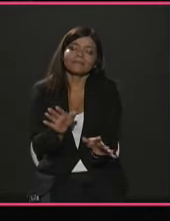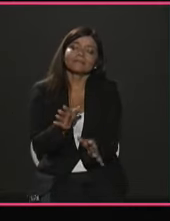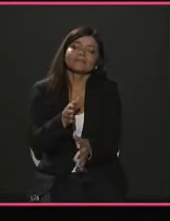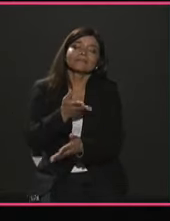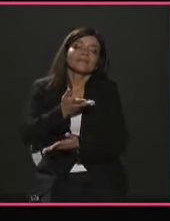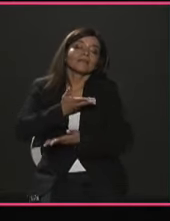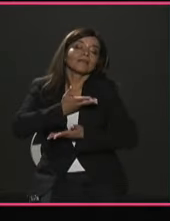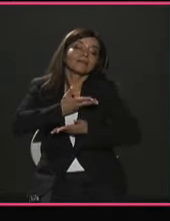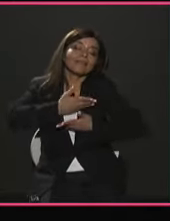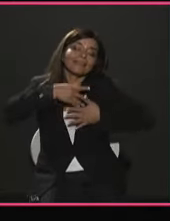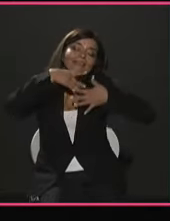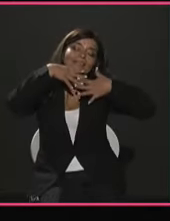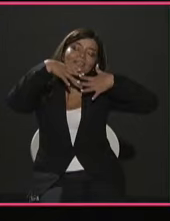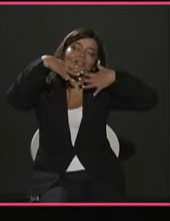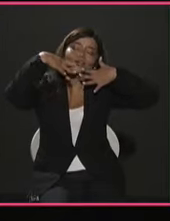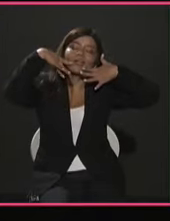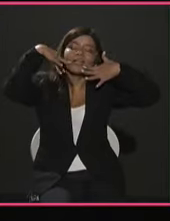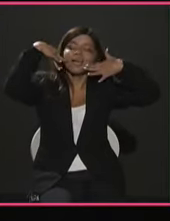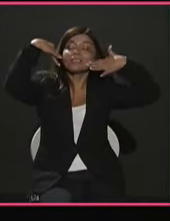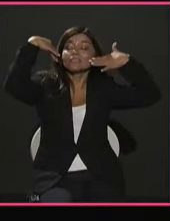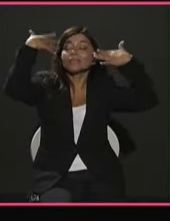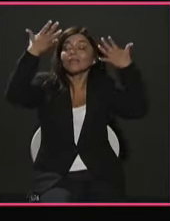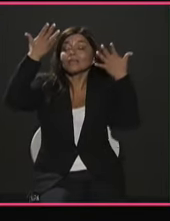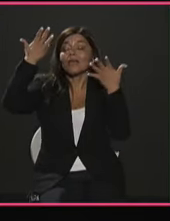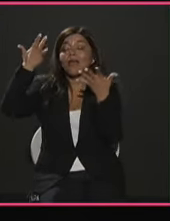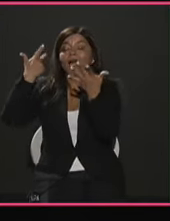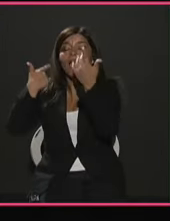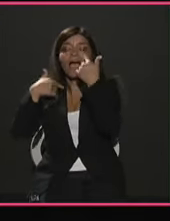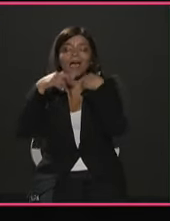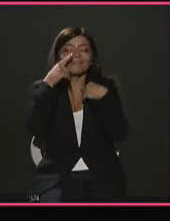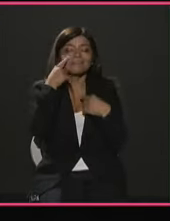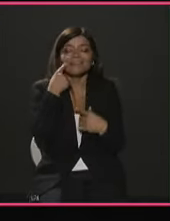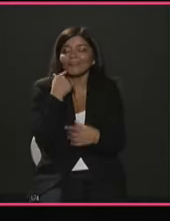tengo una sonrisa Aunque llore una hora